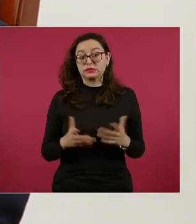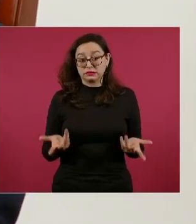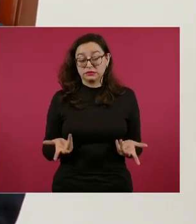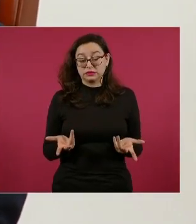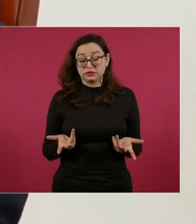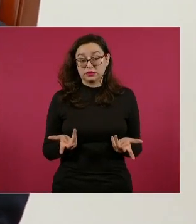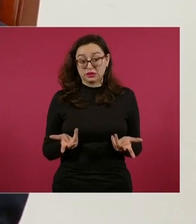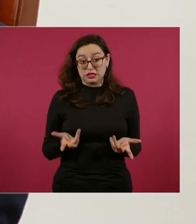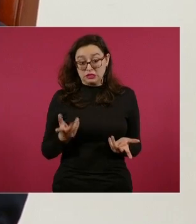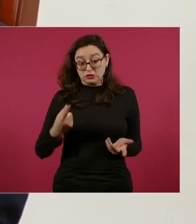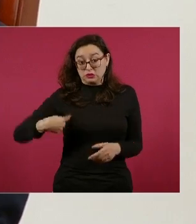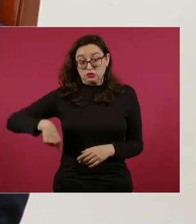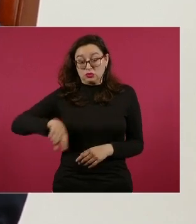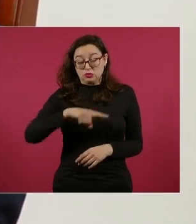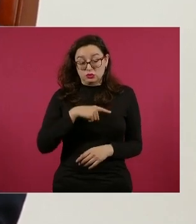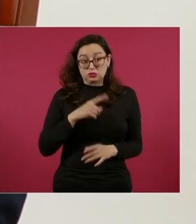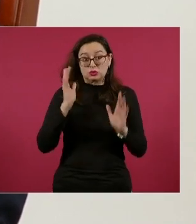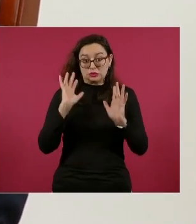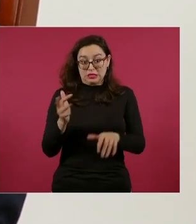independientemente de lo